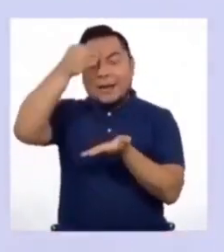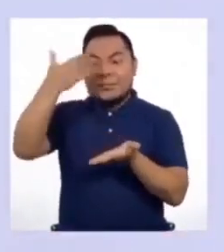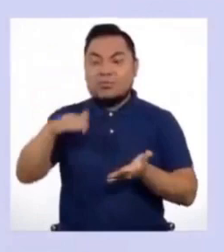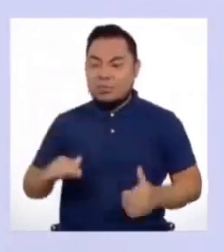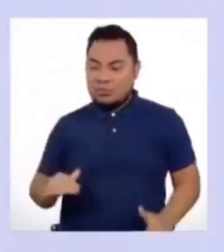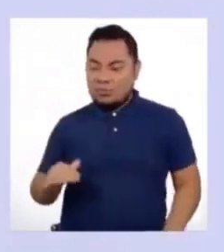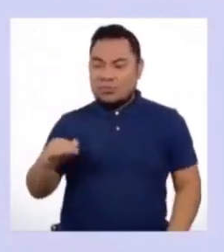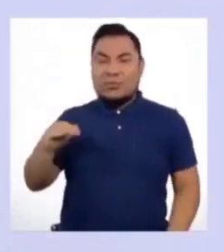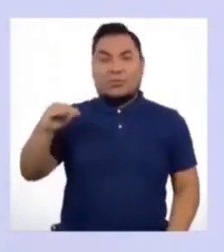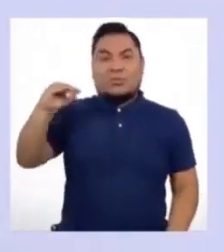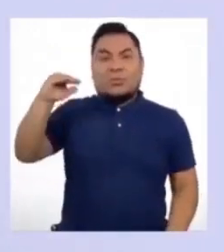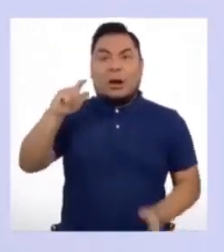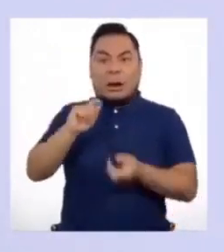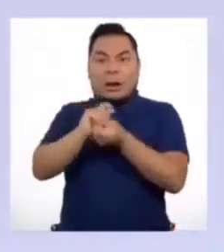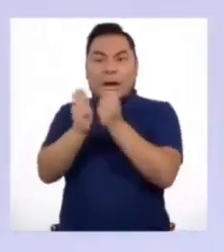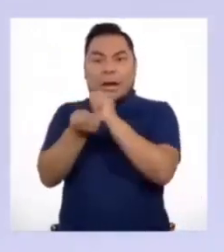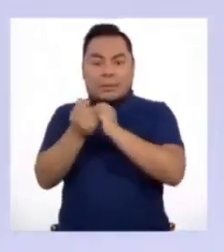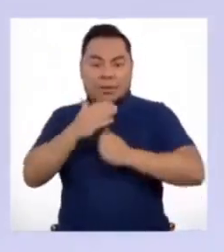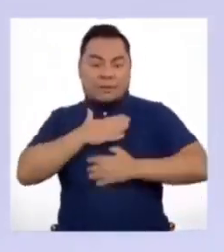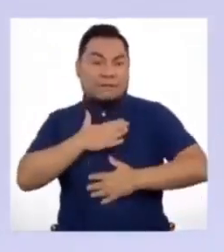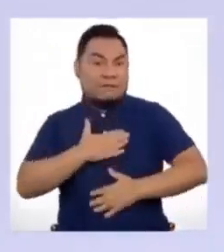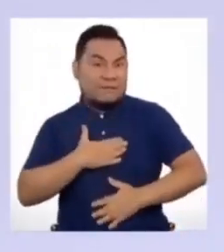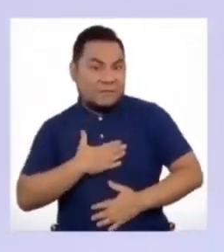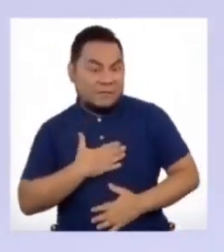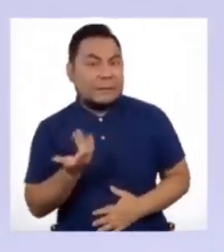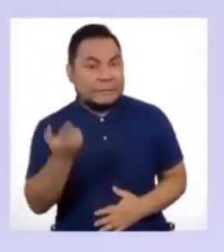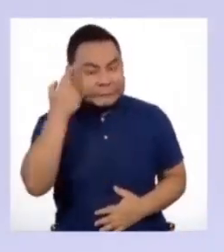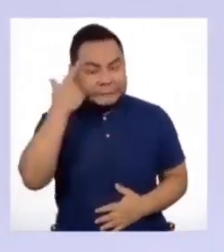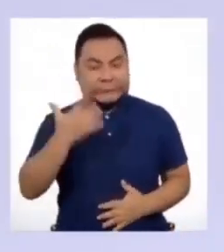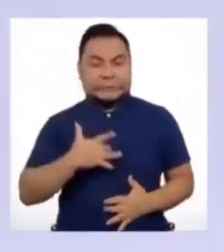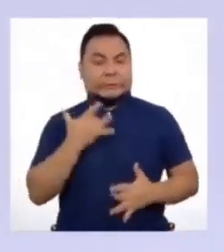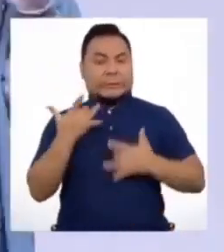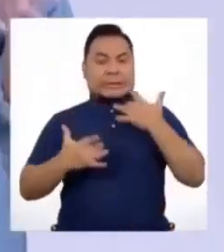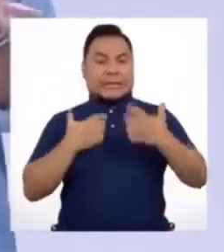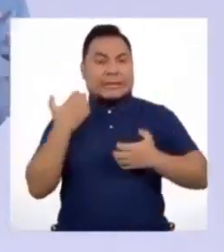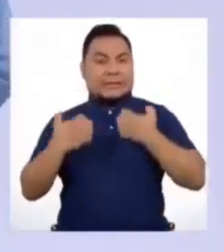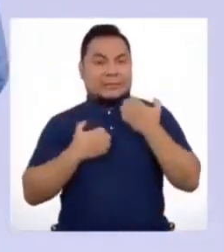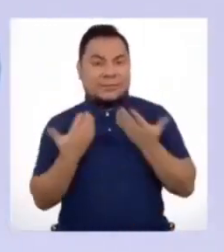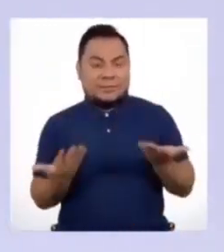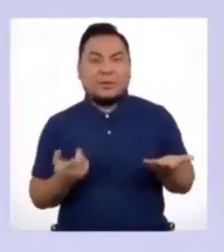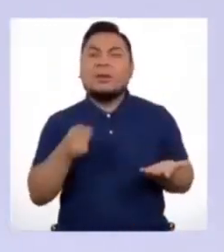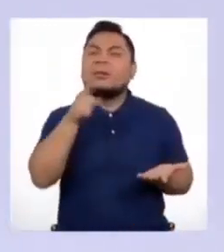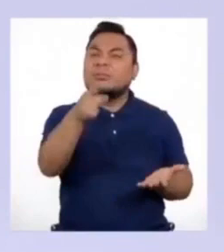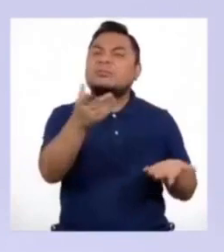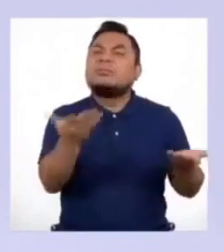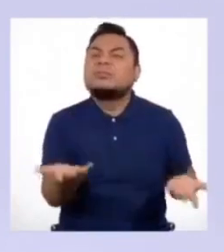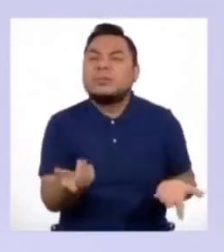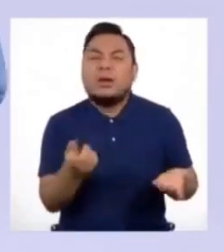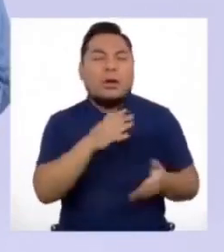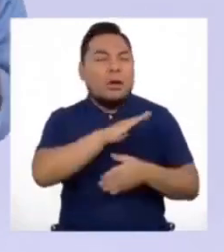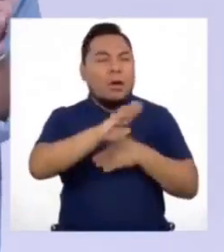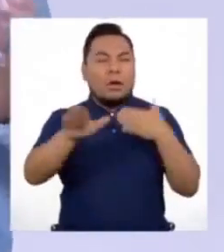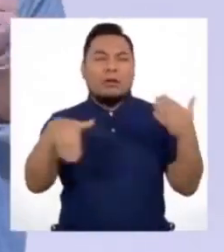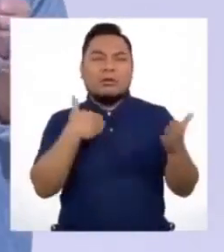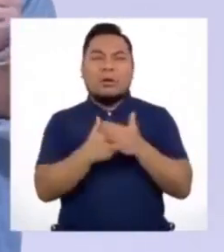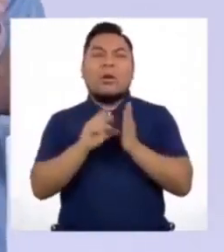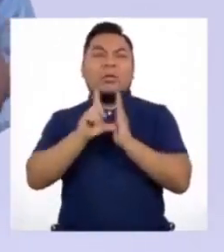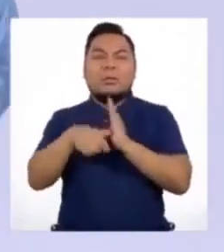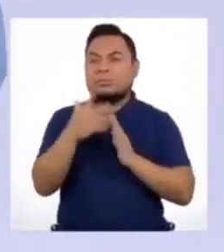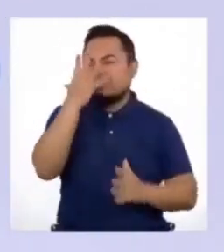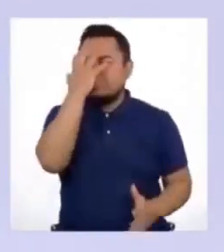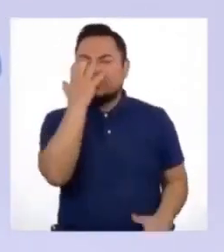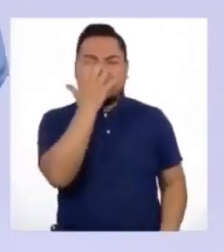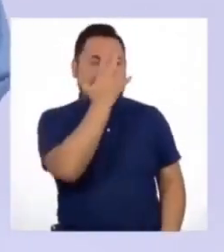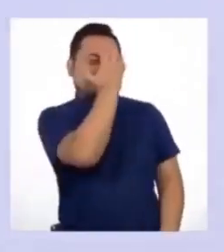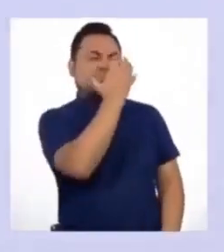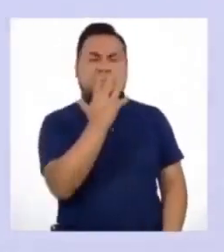pubertad es una etapa de cambios físicos y biológicos que influyen en nuestras emociones. ¿Te ha pasado que de pronto todo te molesta de la nada